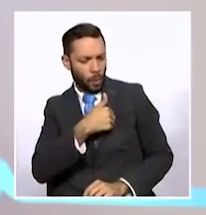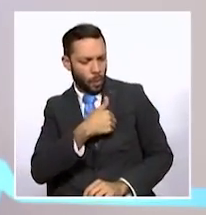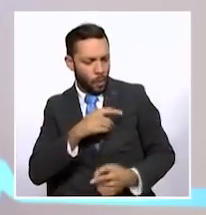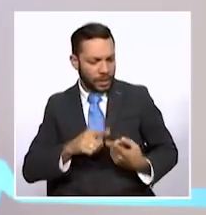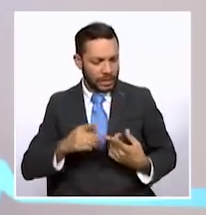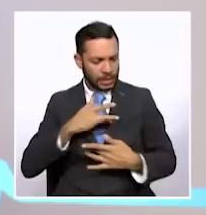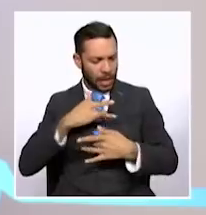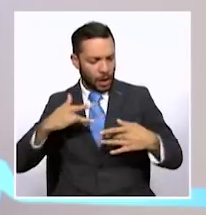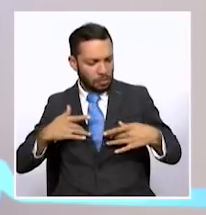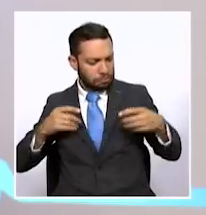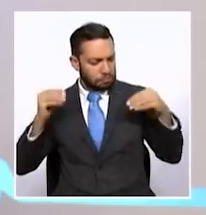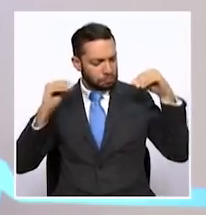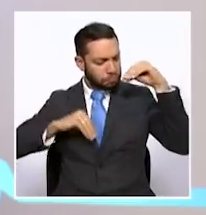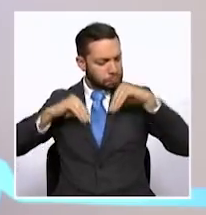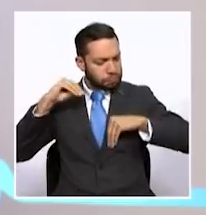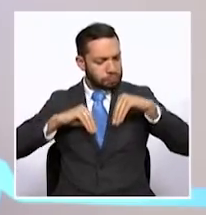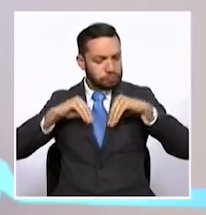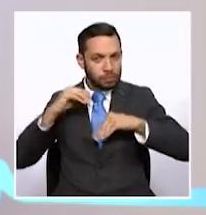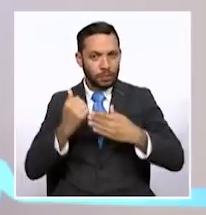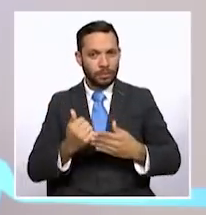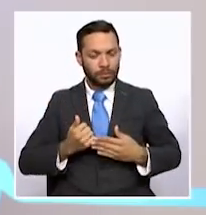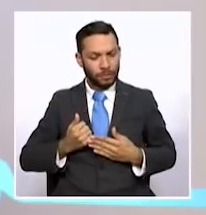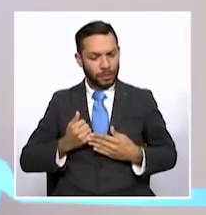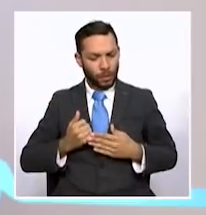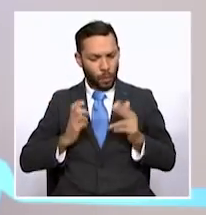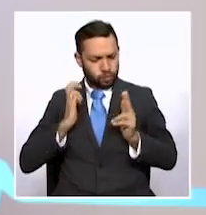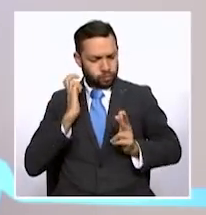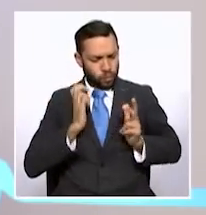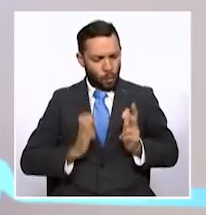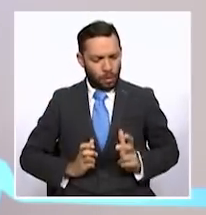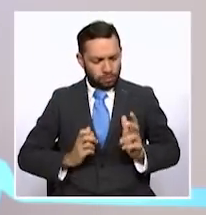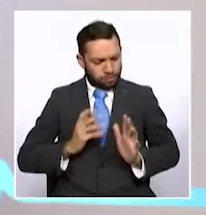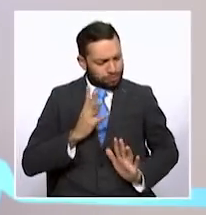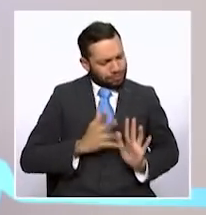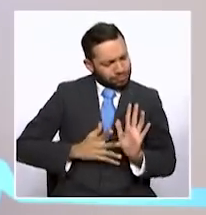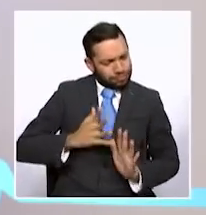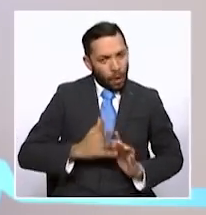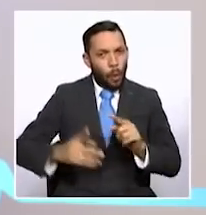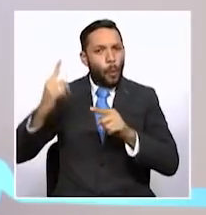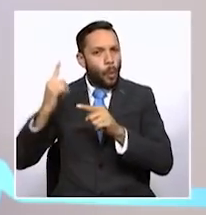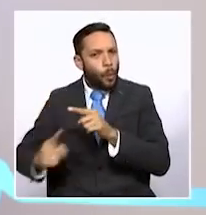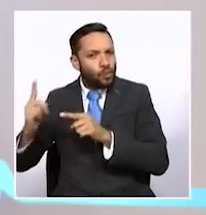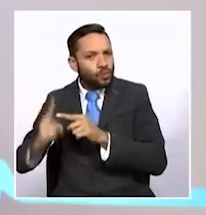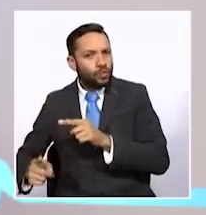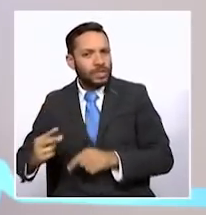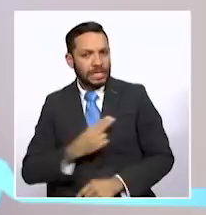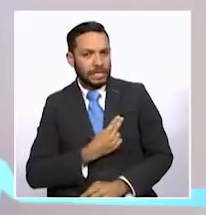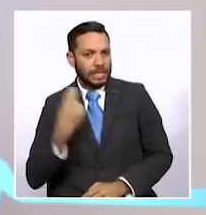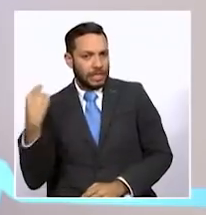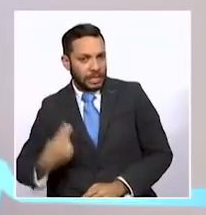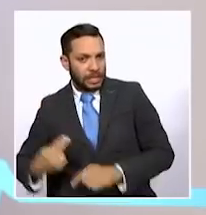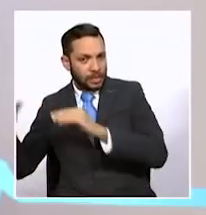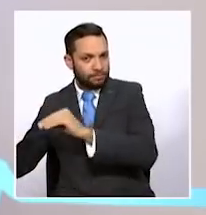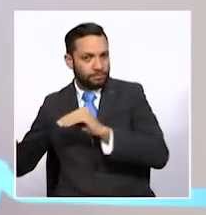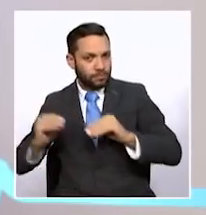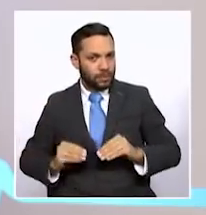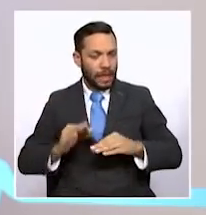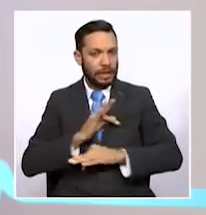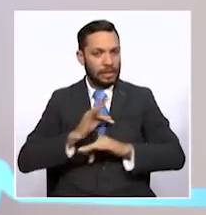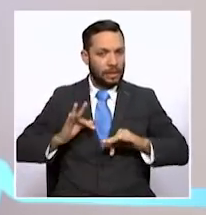medicina interna, medicina ortodoxa, medicina alternativa, medicina china, psicoterapia,